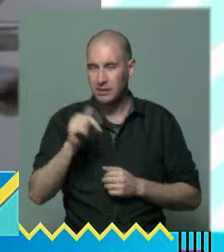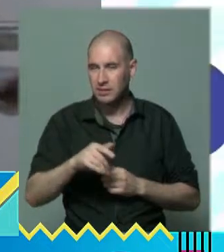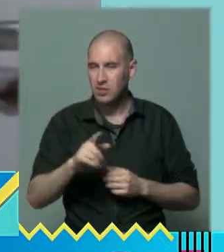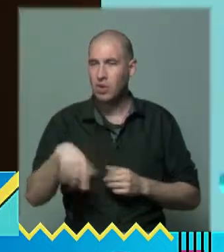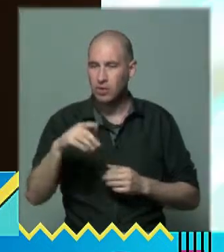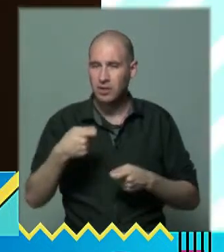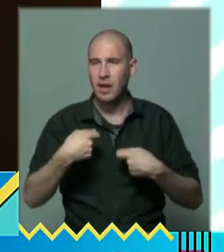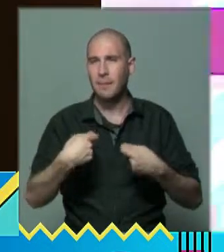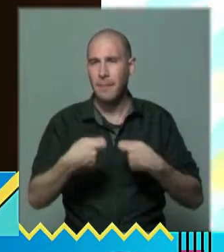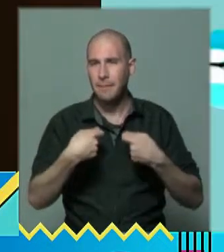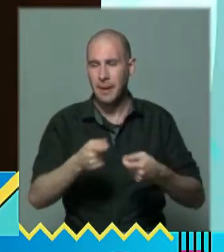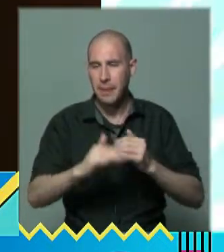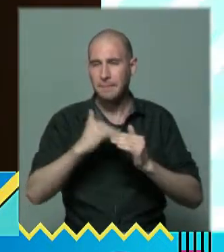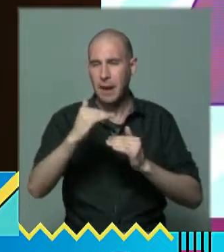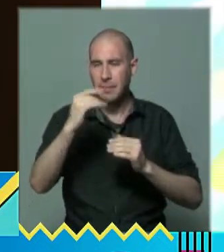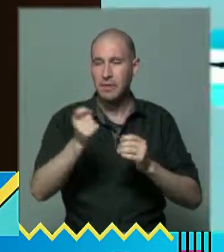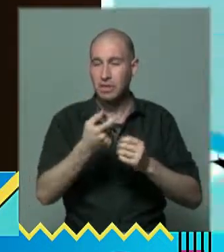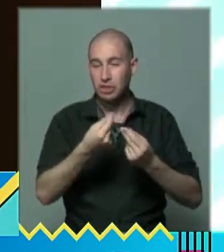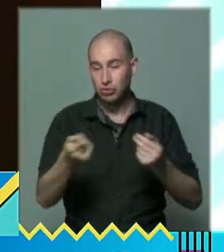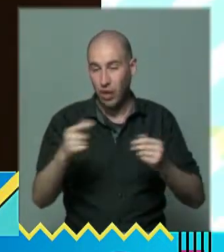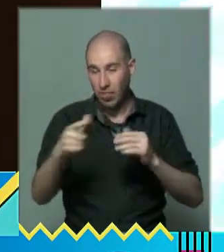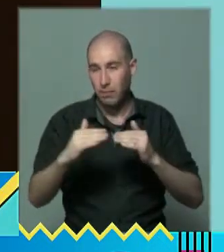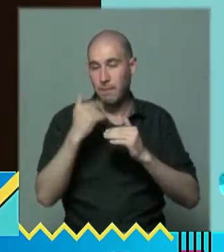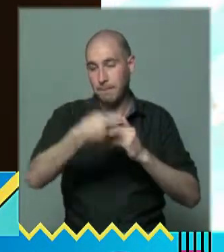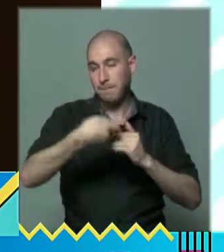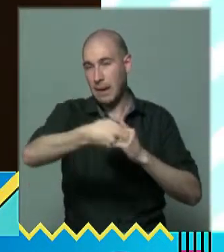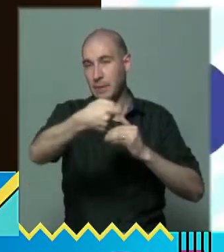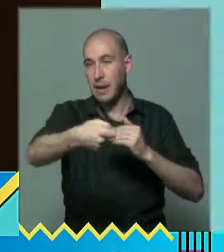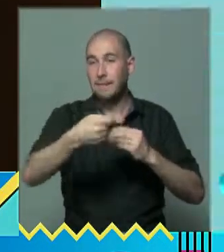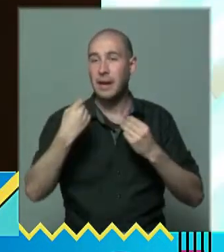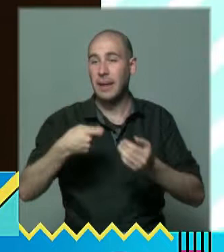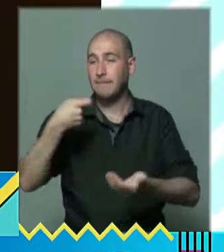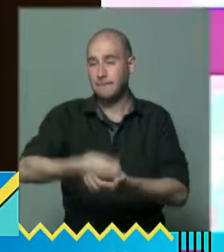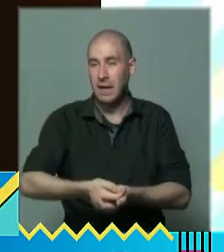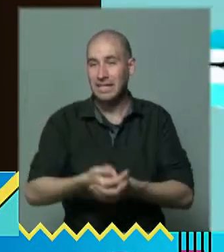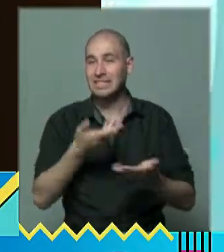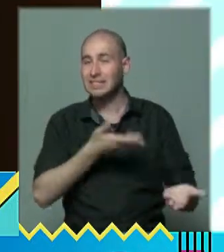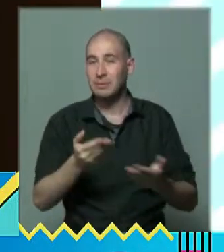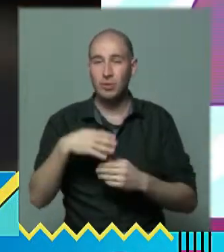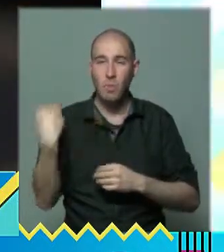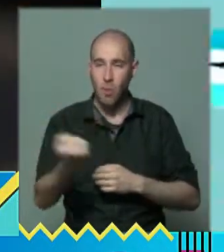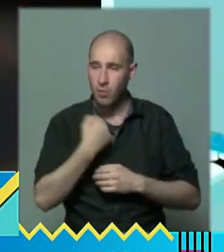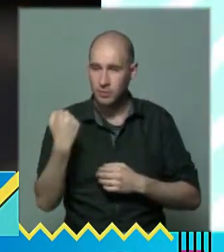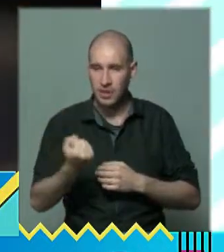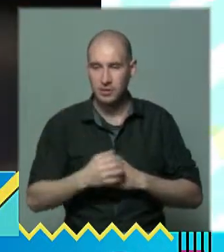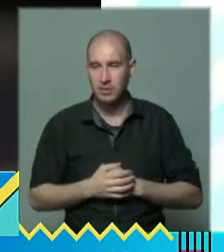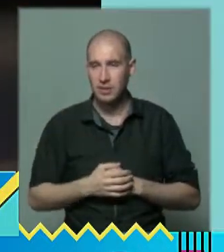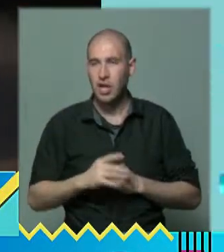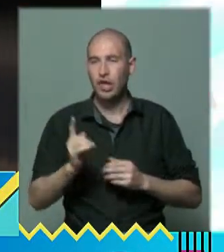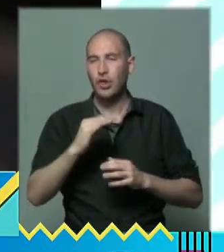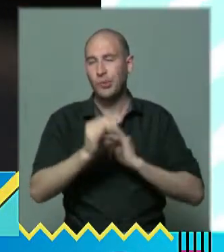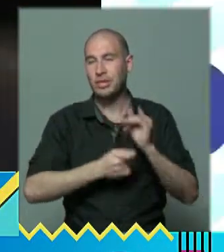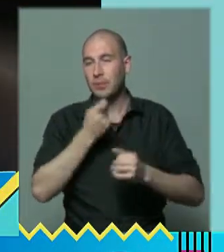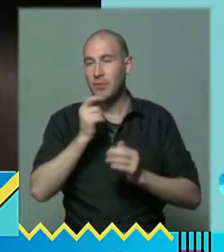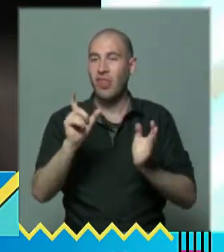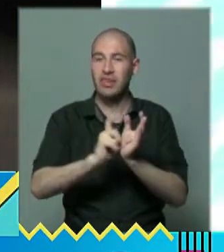debemos destinar una proporción mayor de nuestros recursos para pagar servicios fundamentales. Porque no estamos hablando